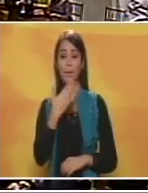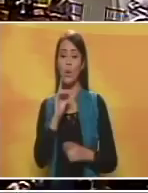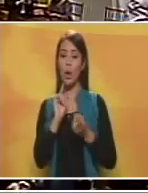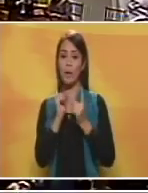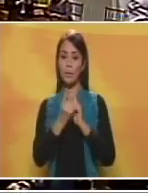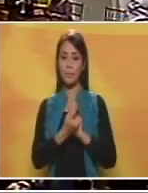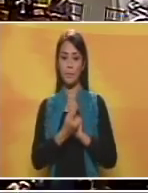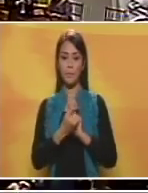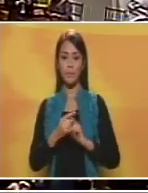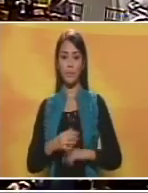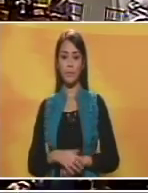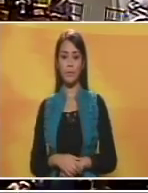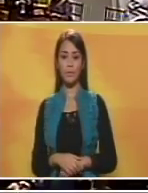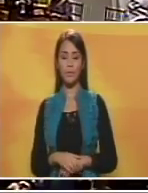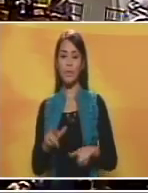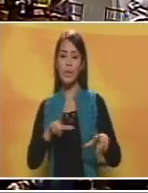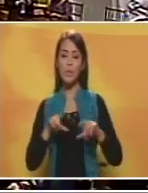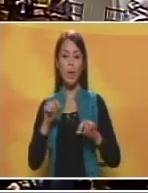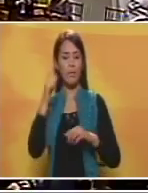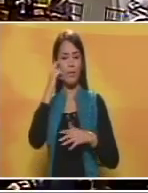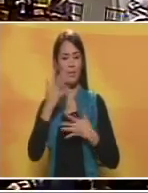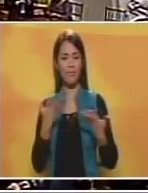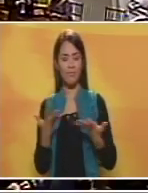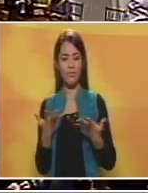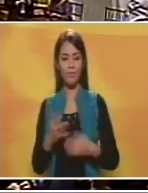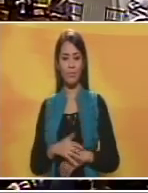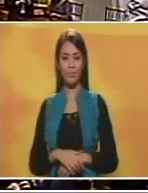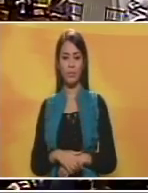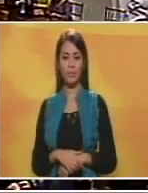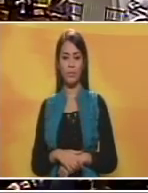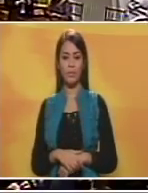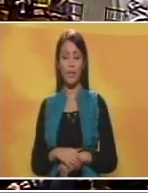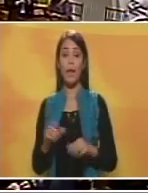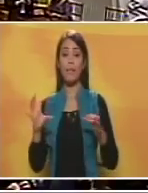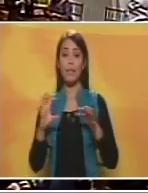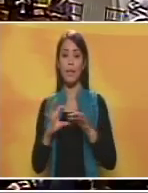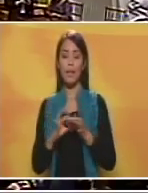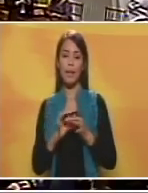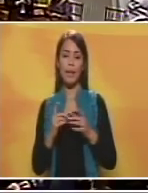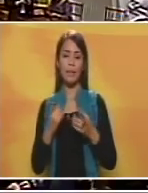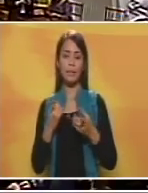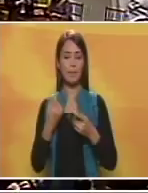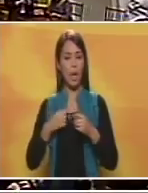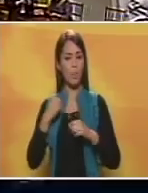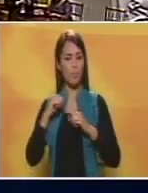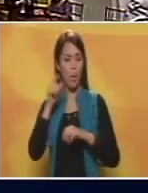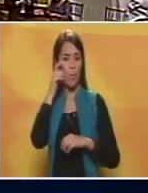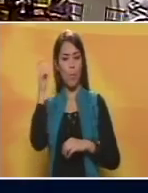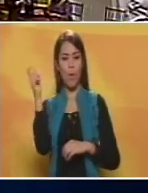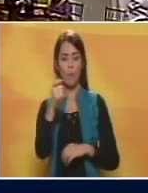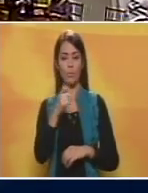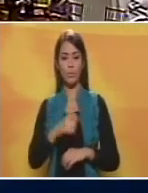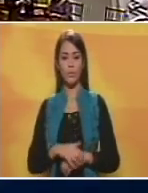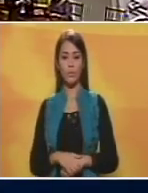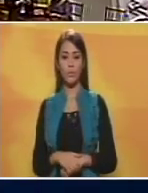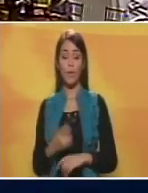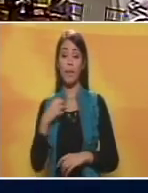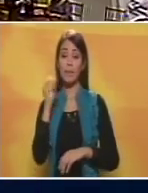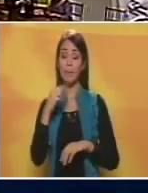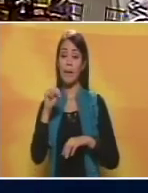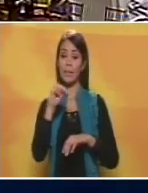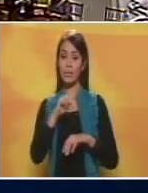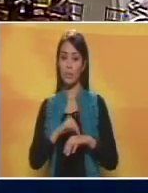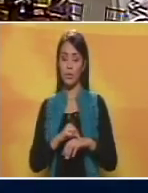cambiar el punto del orden del día. Quiero decir, la fracción de Alianza Bravo Pueblo. Esto no fue admitido por el diputado, el presidente de la Asamblea